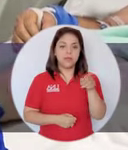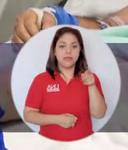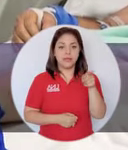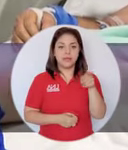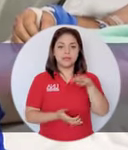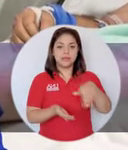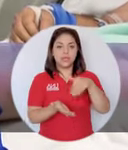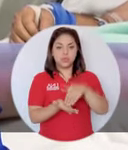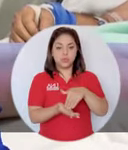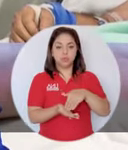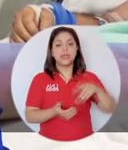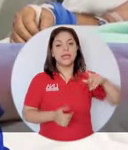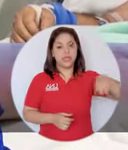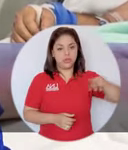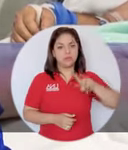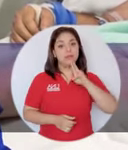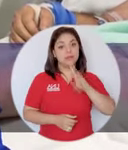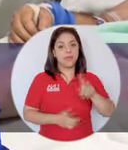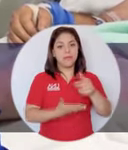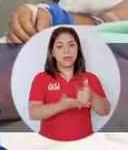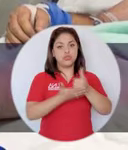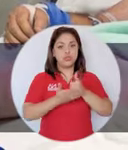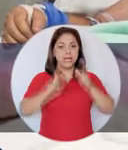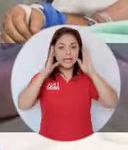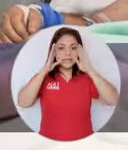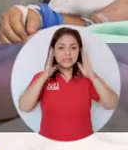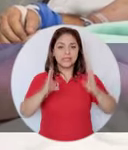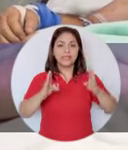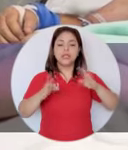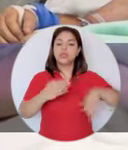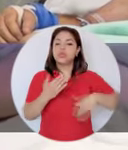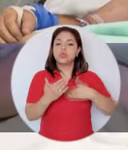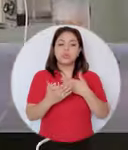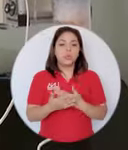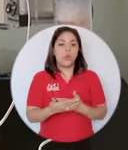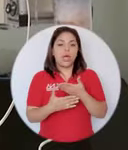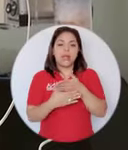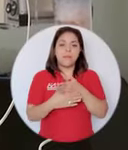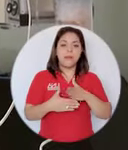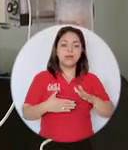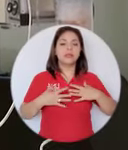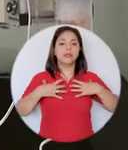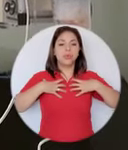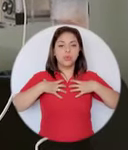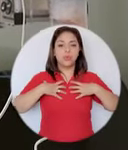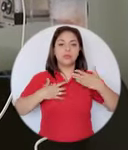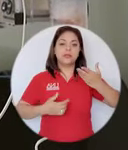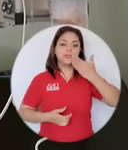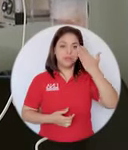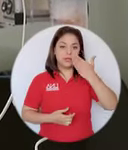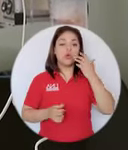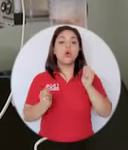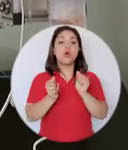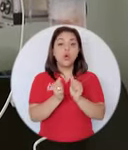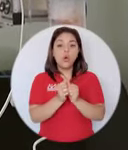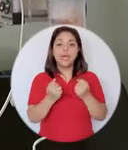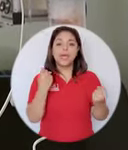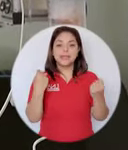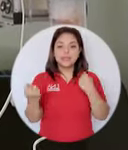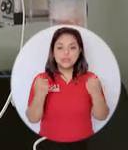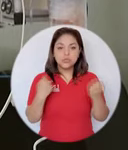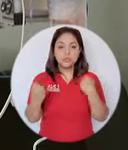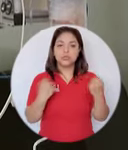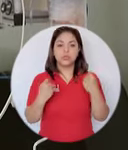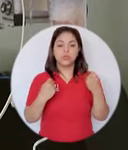yo regresé y ellos pues efectivamente me ayudaron a atender toda la parte respiratoria,